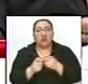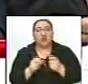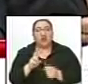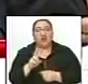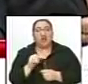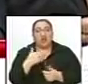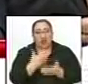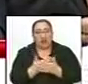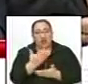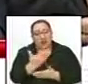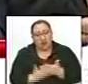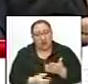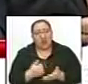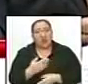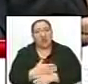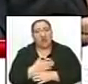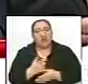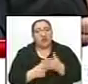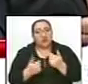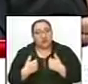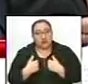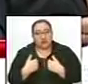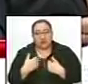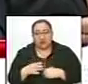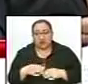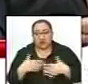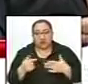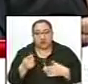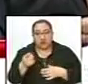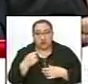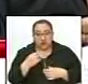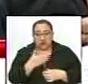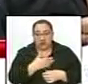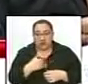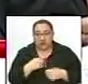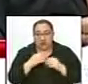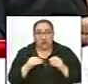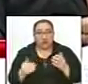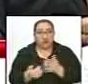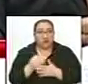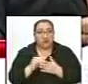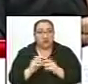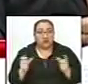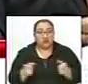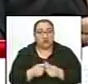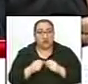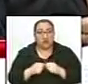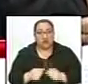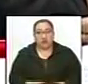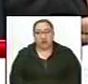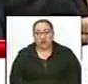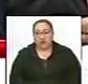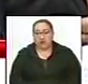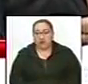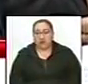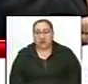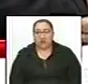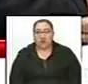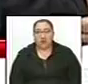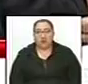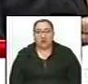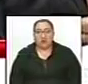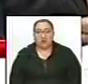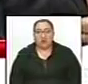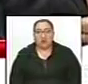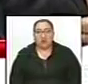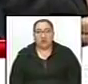de esas acusaciones y las defensas que han tenido. Y si es posible, como usted dice, presidente, convoque nuevamente a comisión permanente y veamos la posibilidad de que